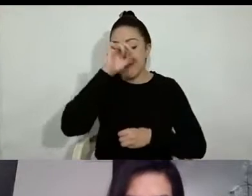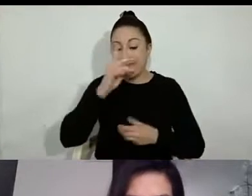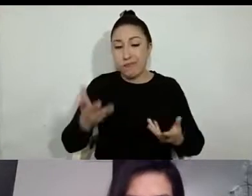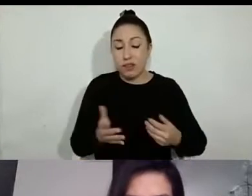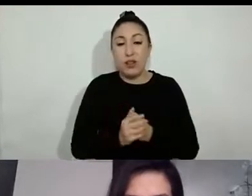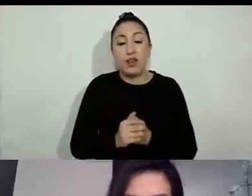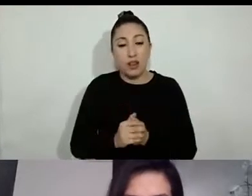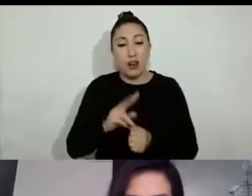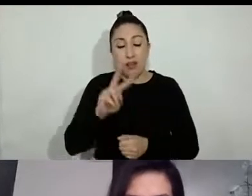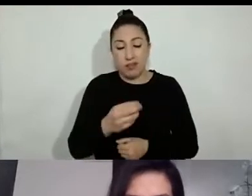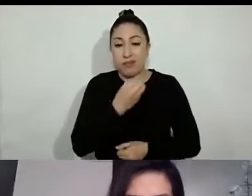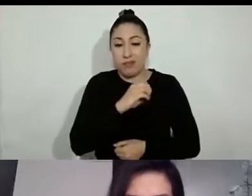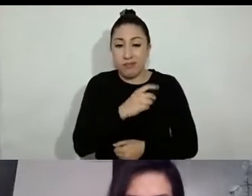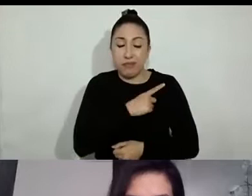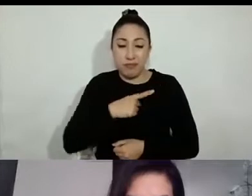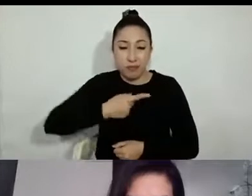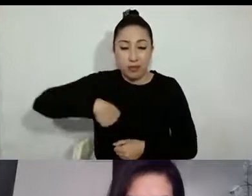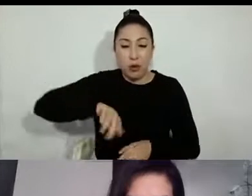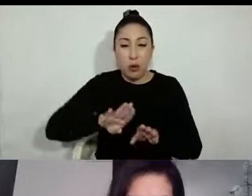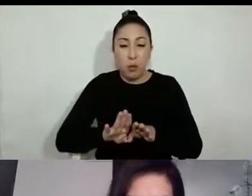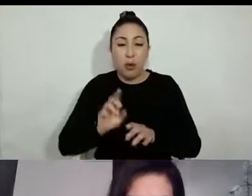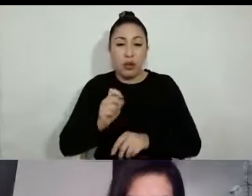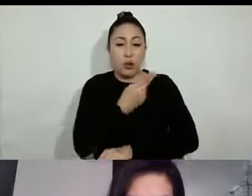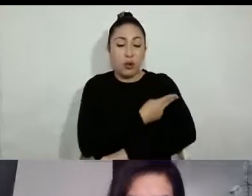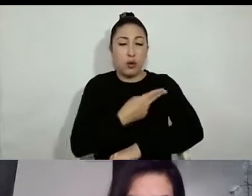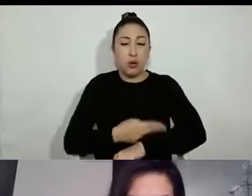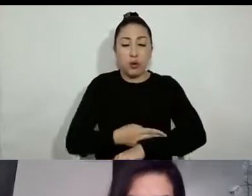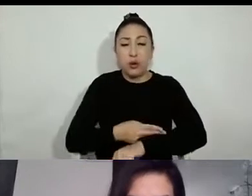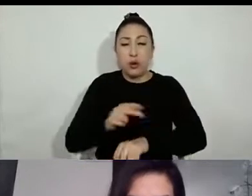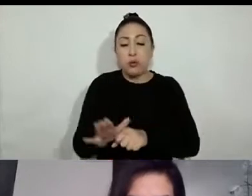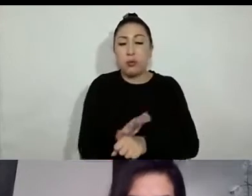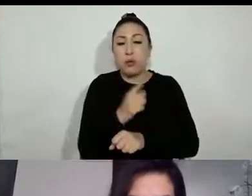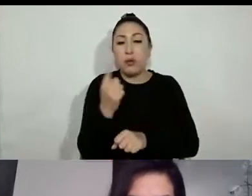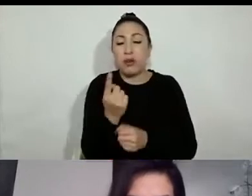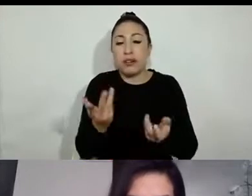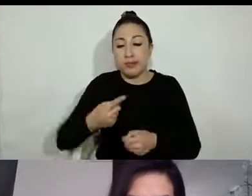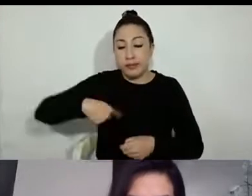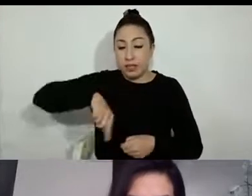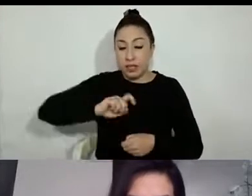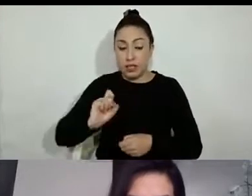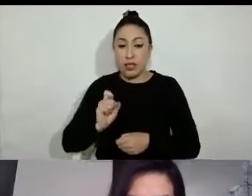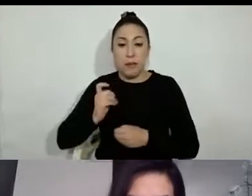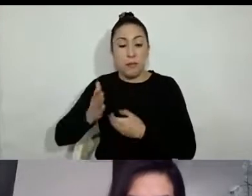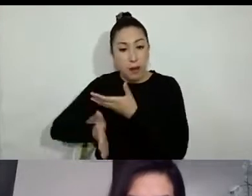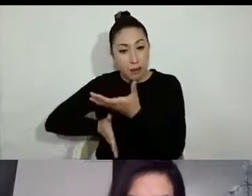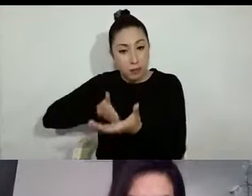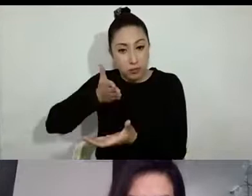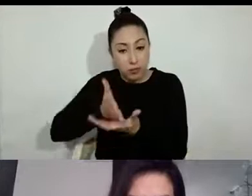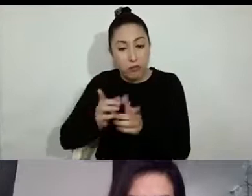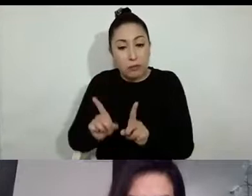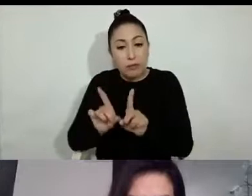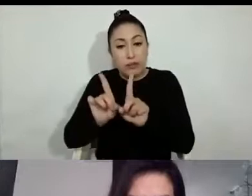seamos honorarios porque asistimos, participamos con